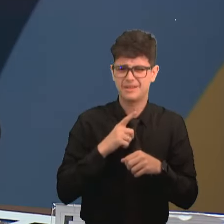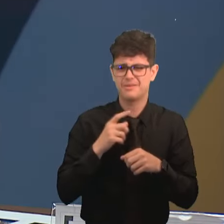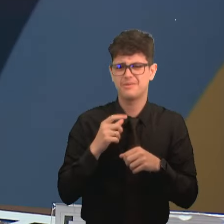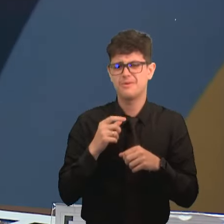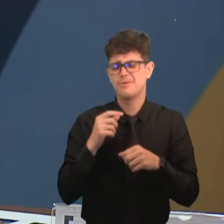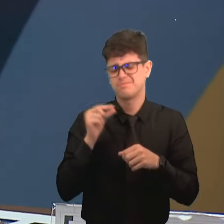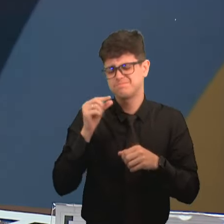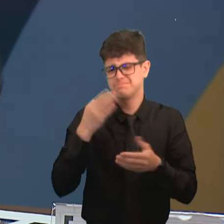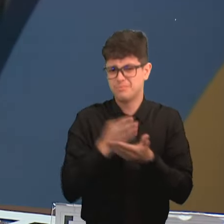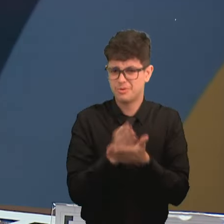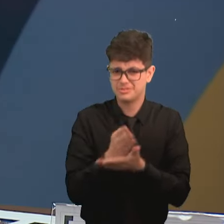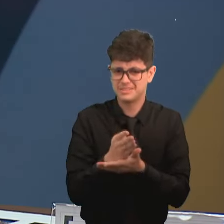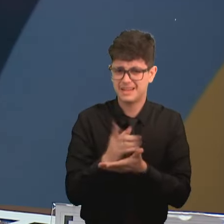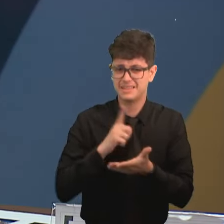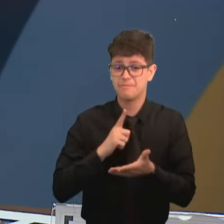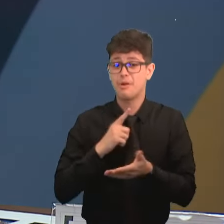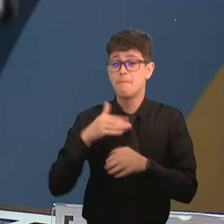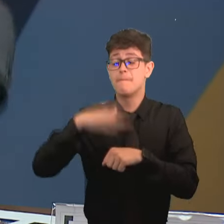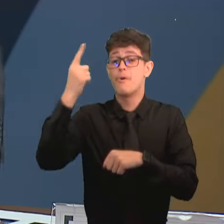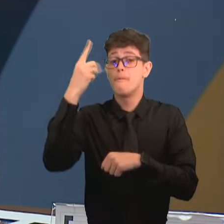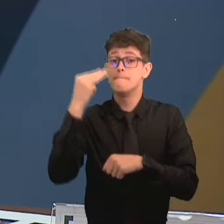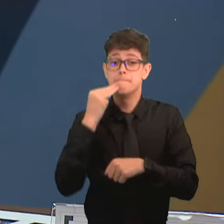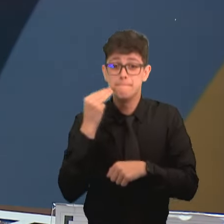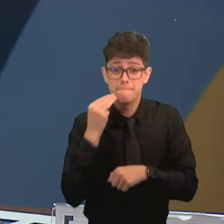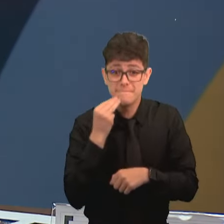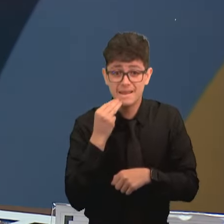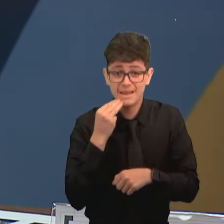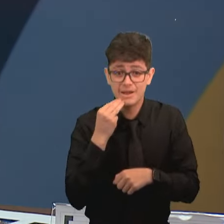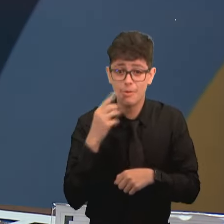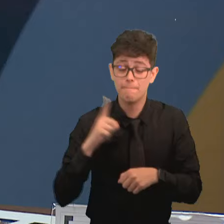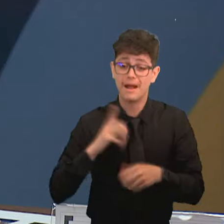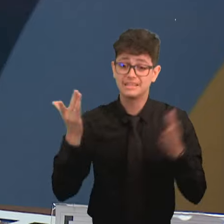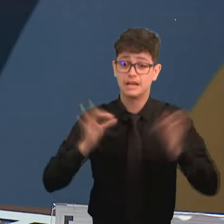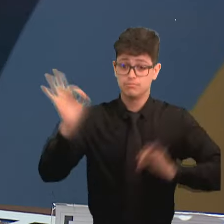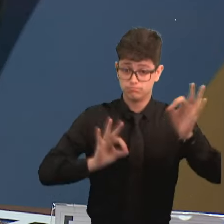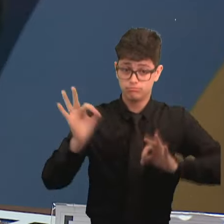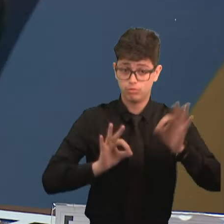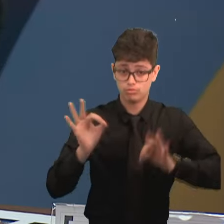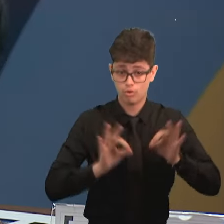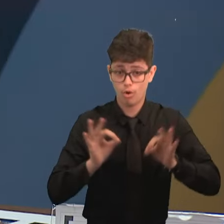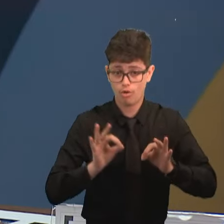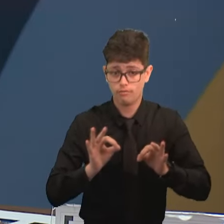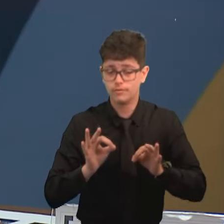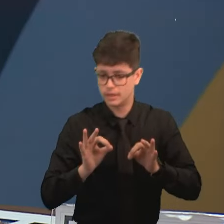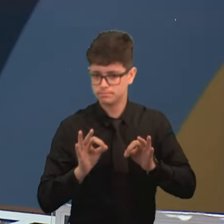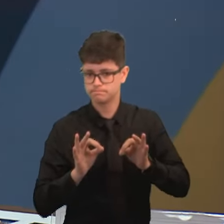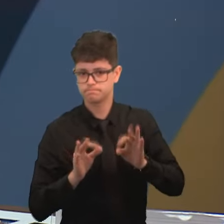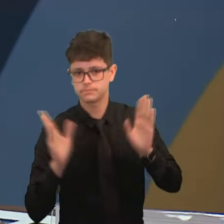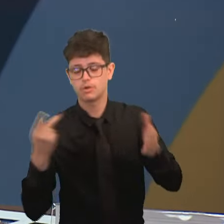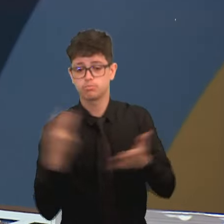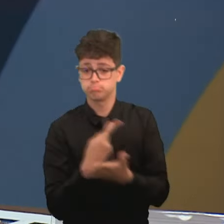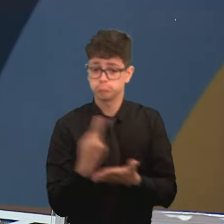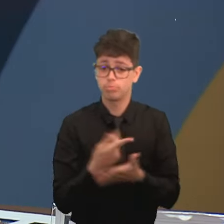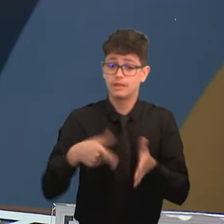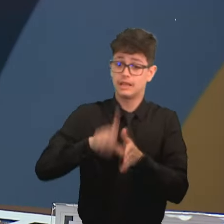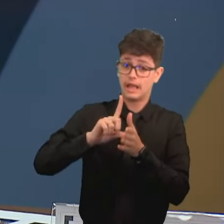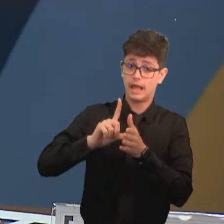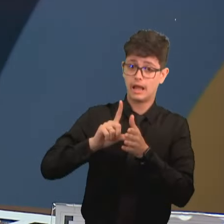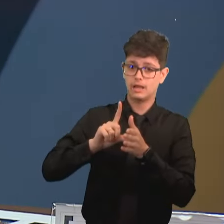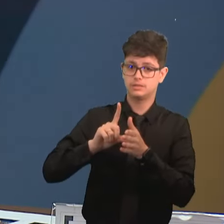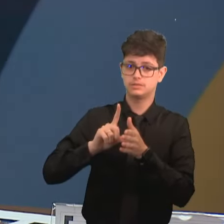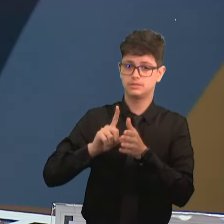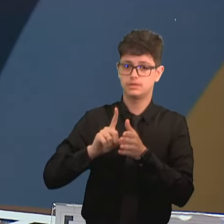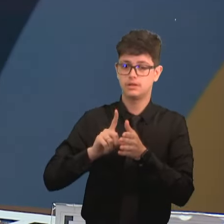Los modelos por detrás del ChatGPT tiene 1 trillón de parámetros, pero resuelven problemas de previsión. Les damos un pedazo de texto